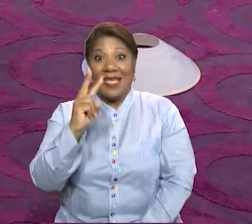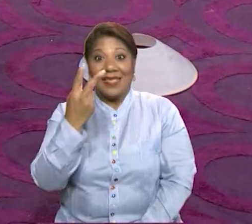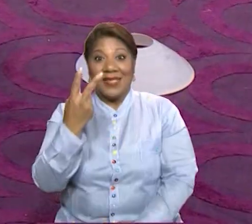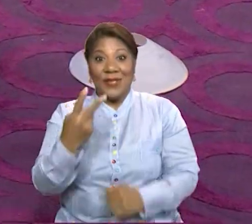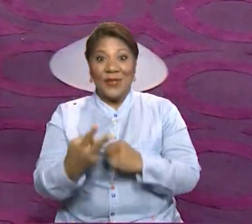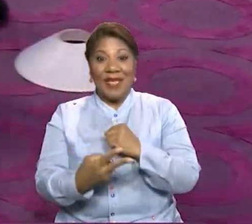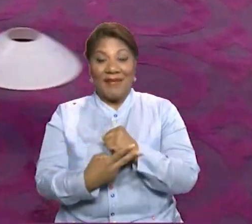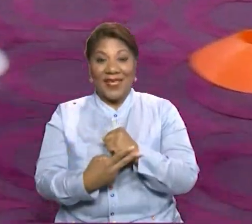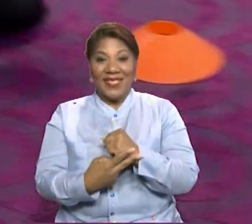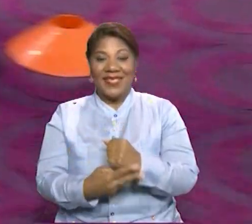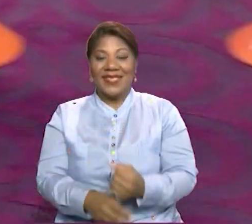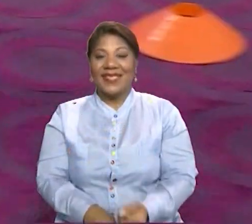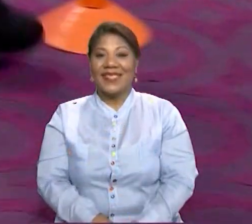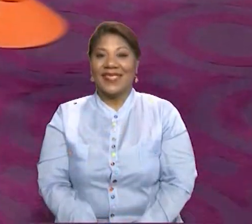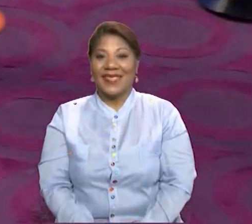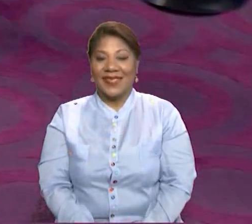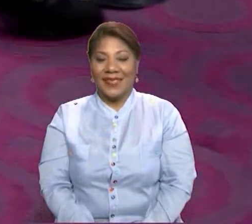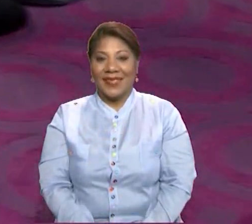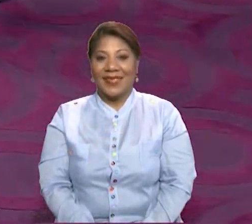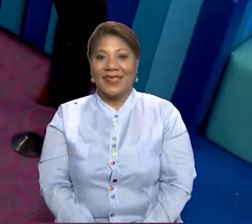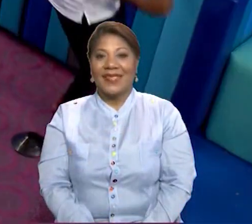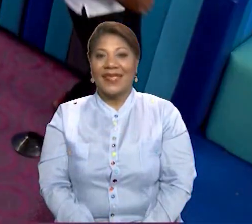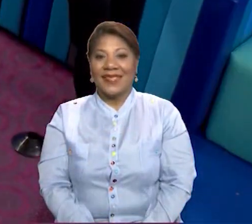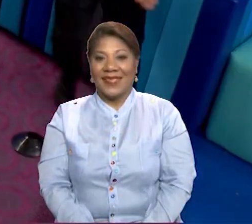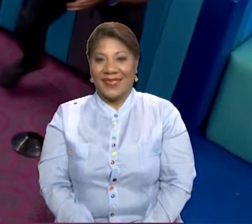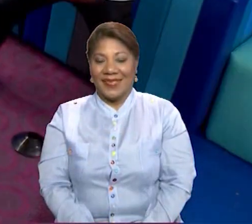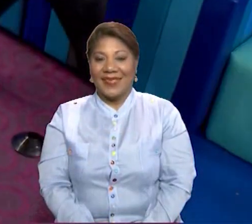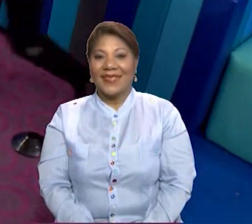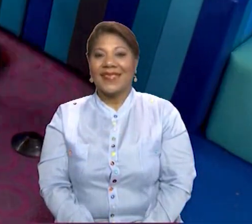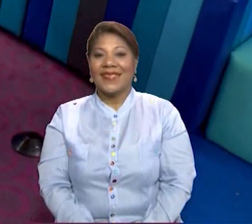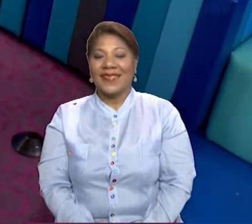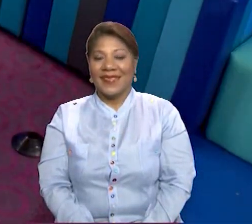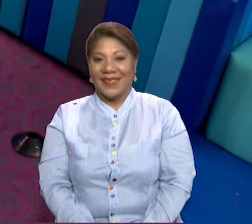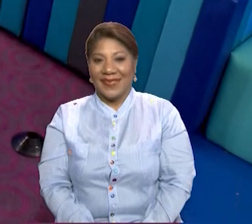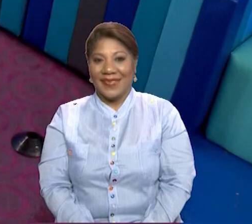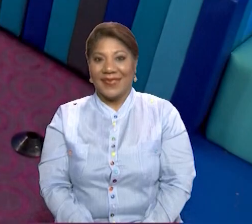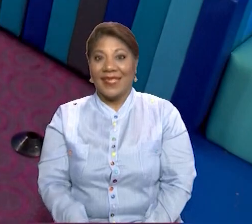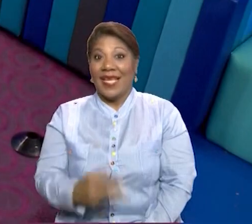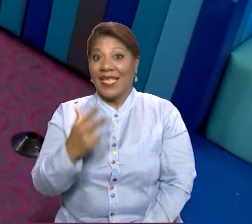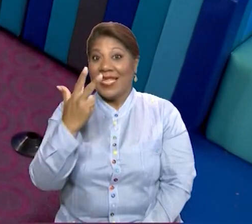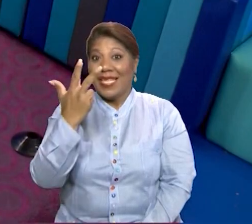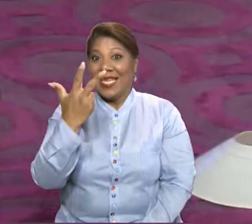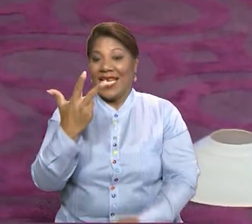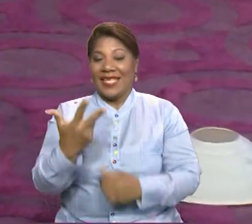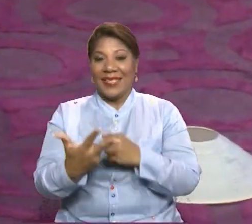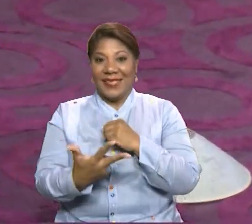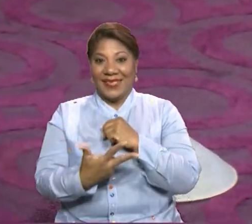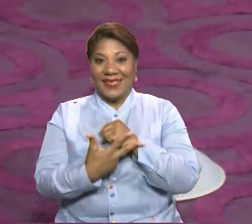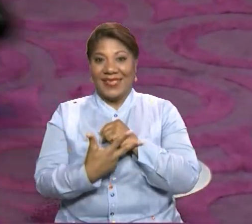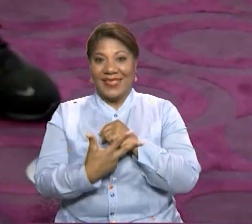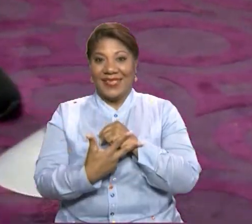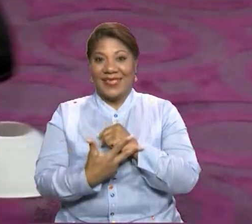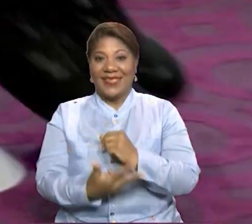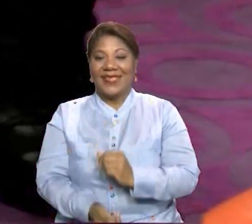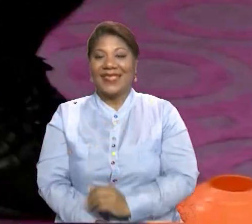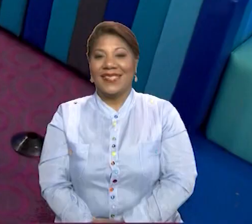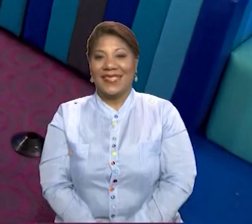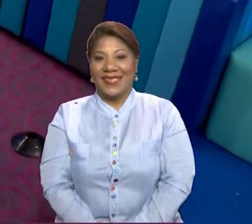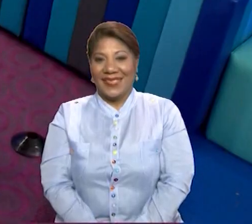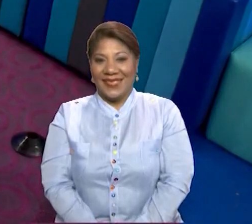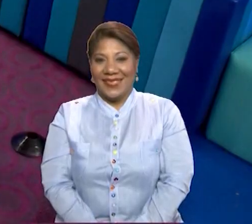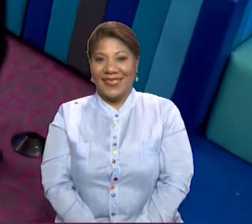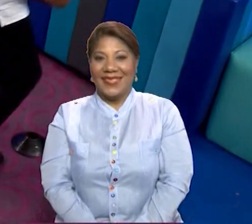nuevo. 1, 2, 3, 4, 5. Una más, niños. Venimos. 1,